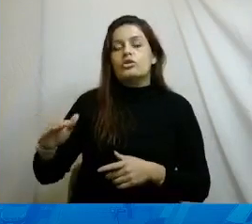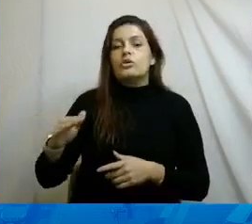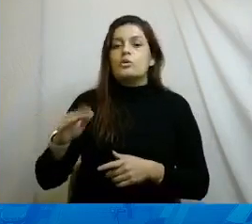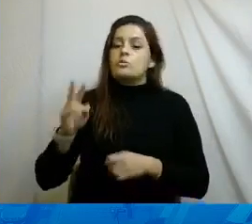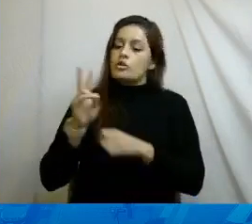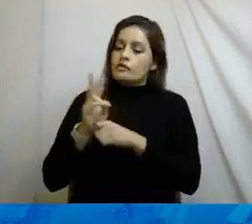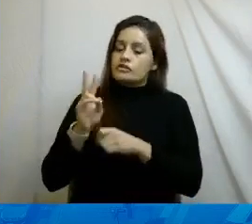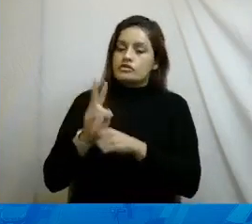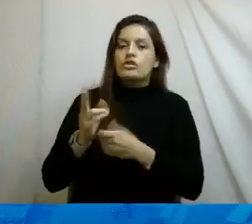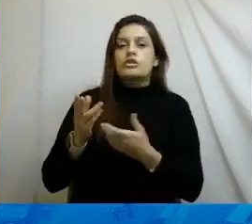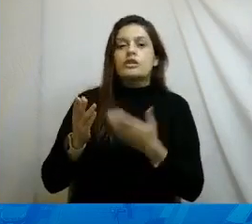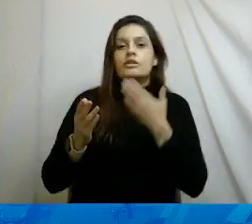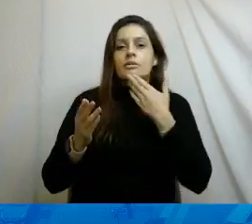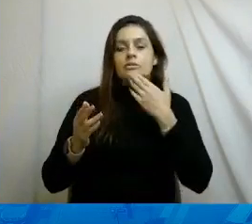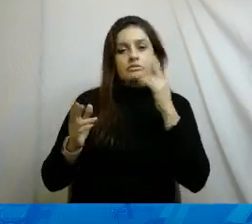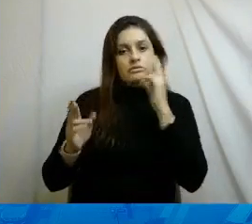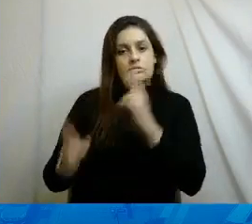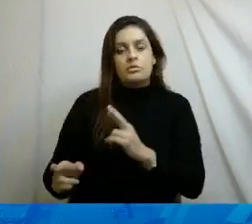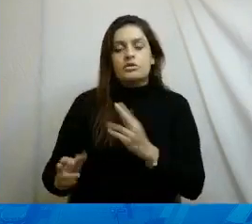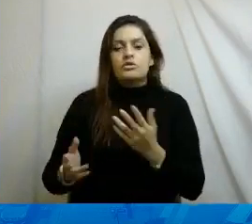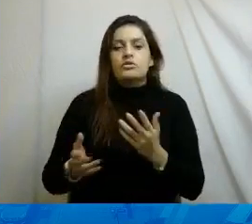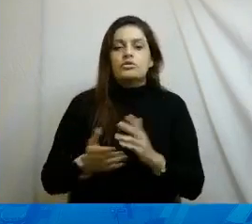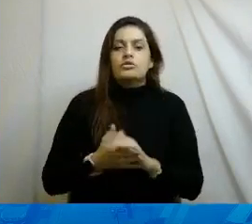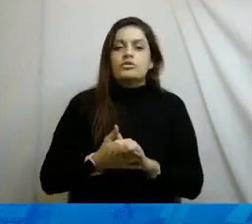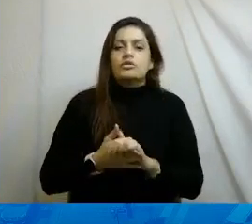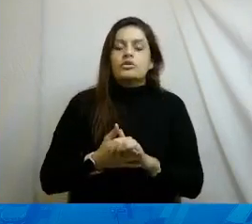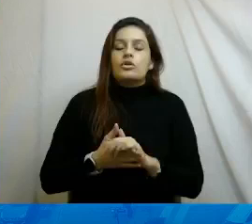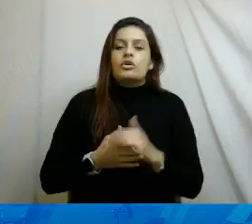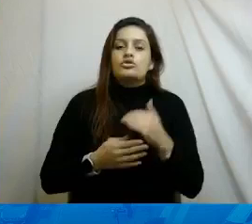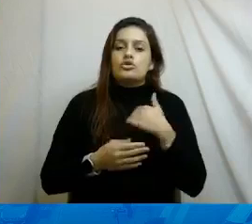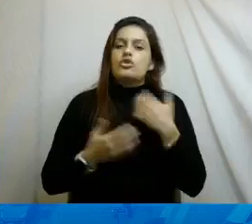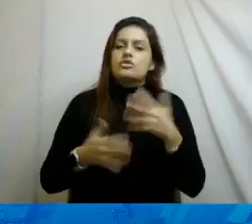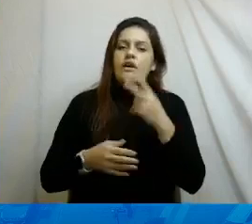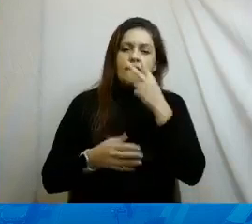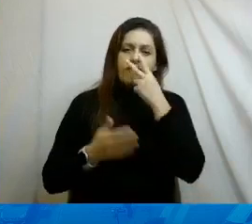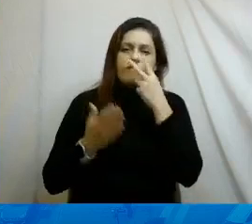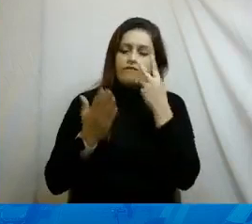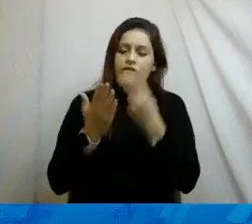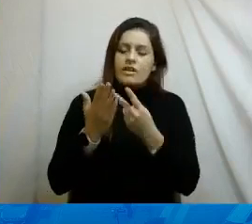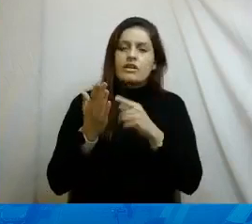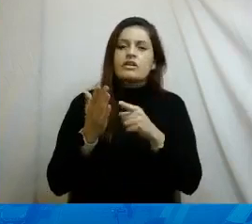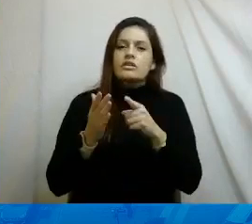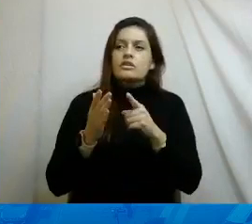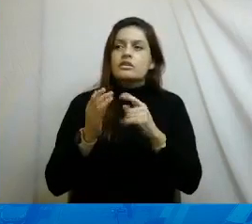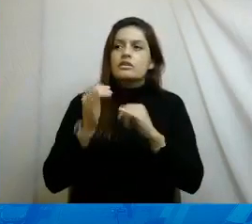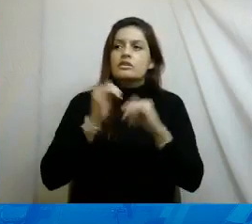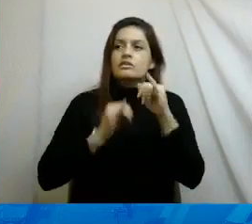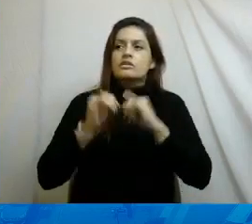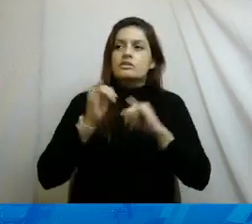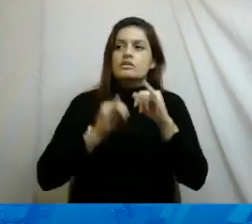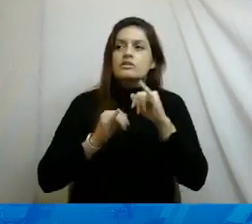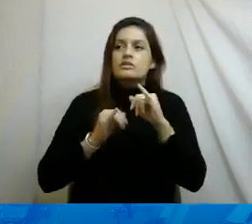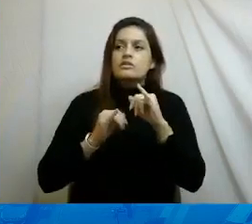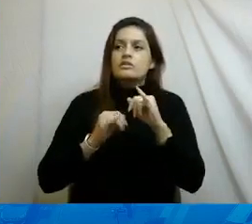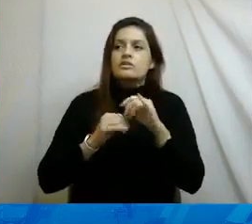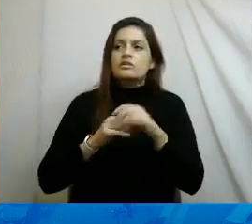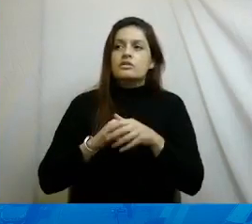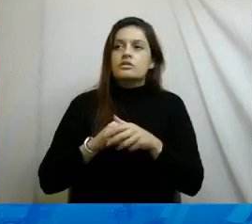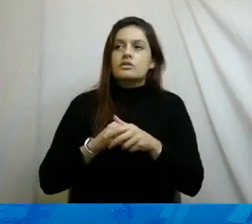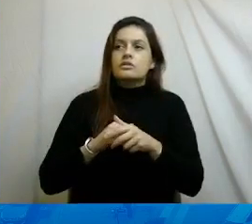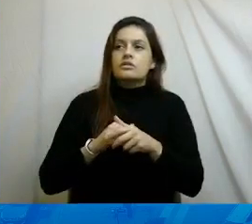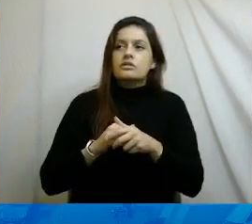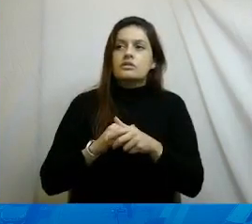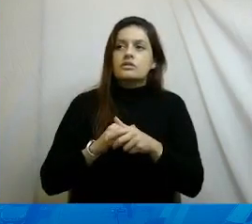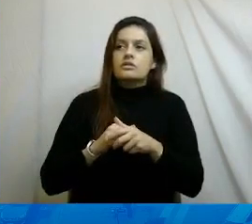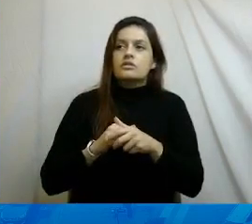profesores y claramente nadie quiere ver, como yo lo vi también en redes sociales, donde gente decía, ¿me recomiendan o no por lo hecho sucedido en